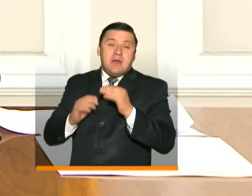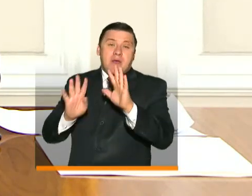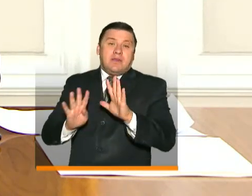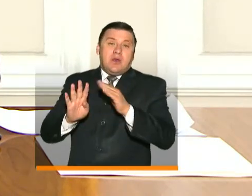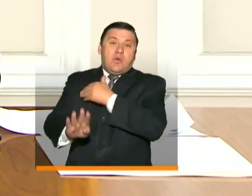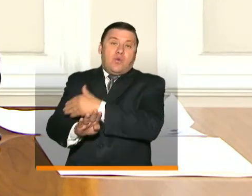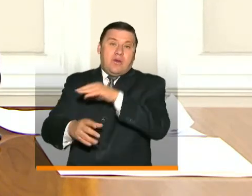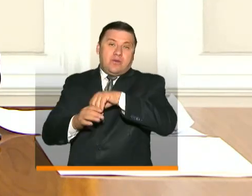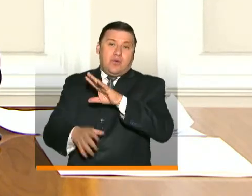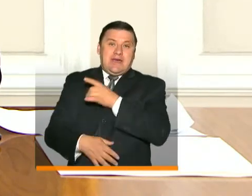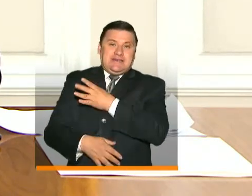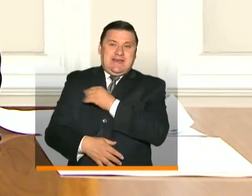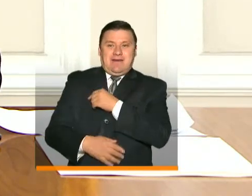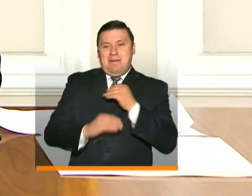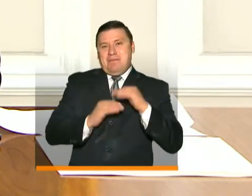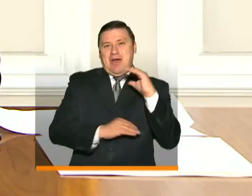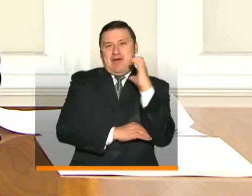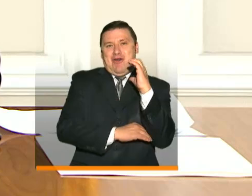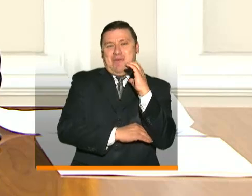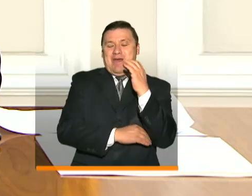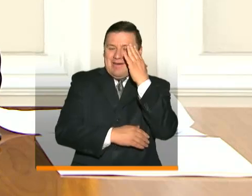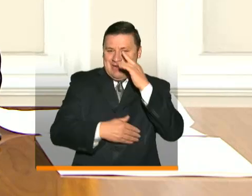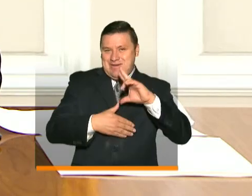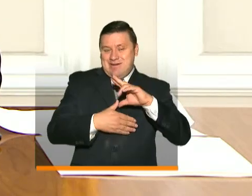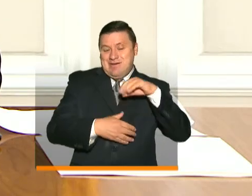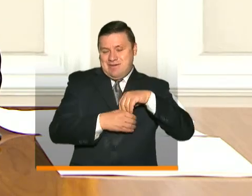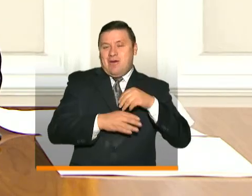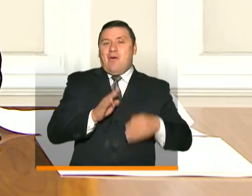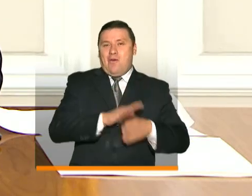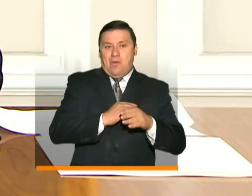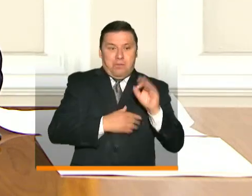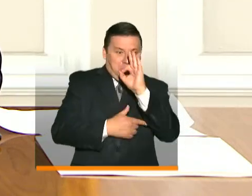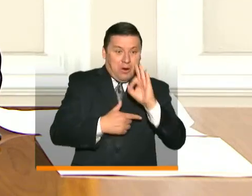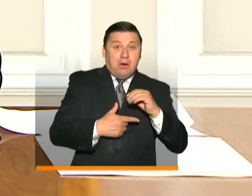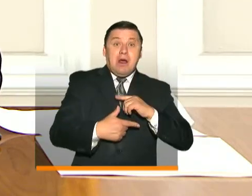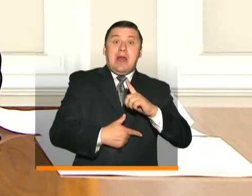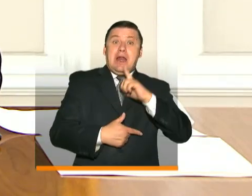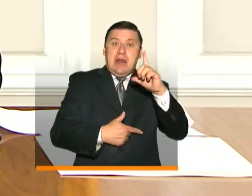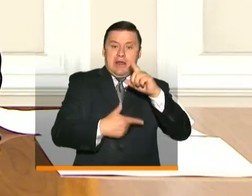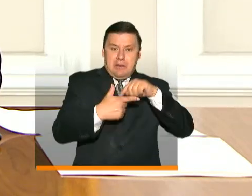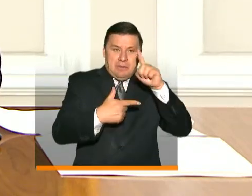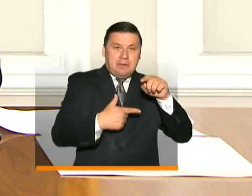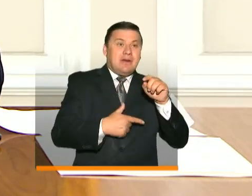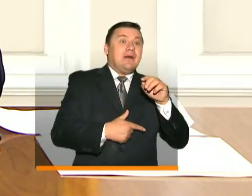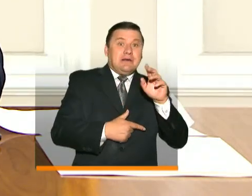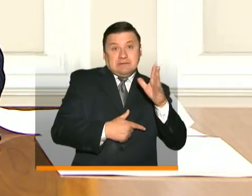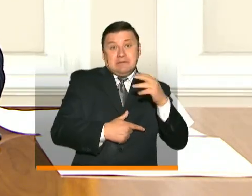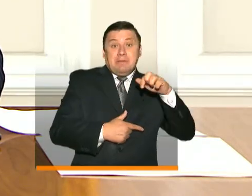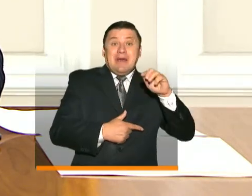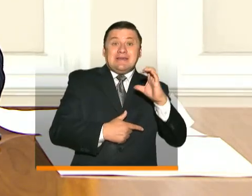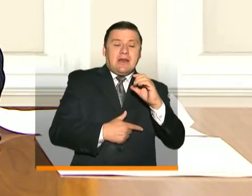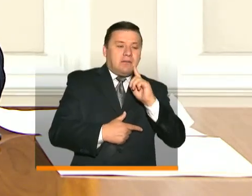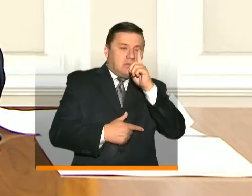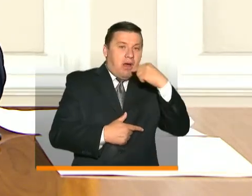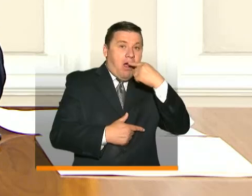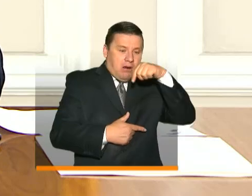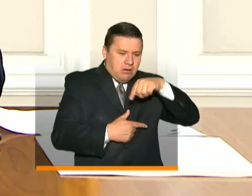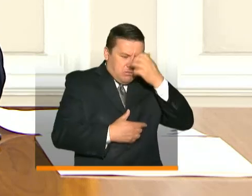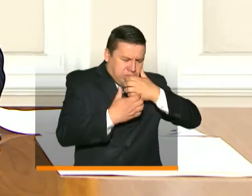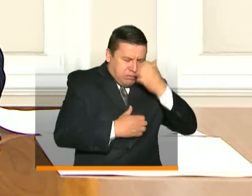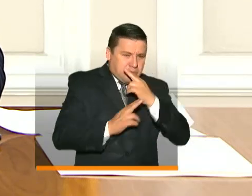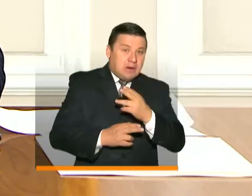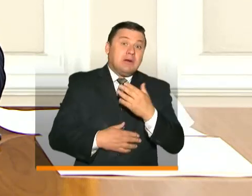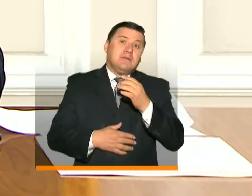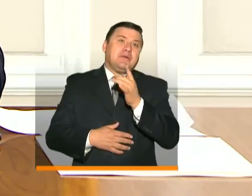de habitantes. Dentro de los países más grandes de la región, Colombia sigue liderando las pruebas PCR por millón, superando a países como